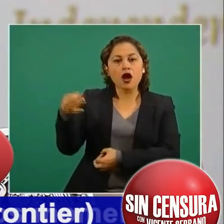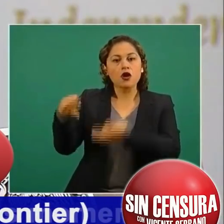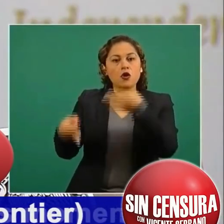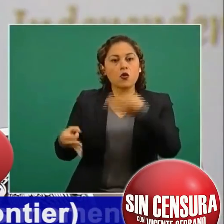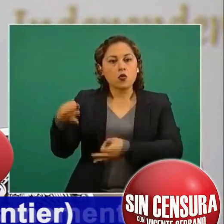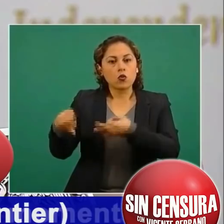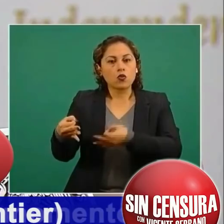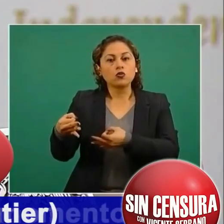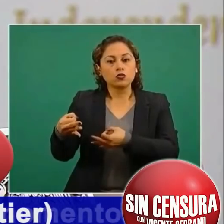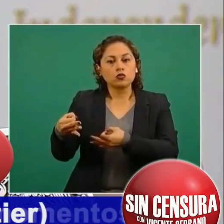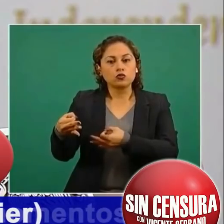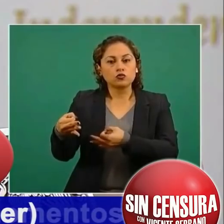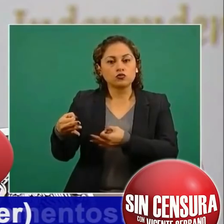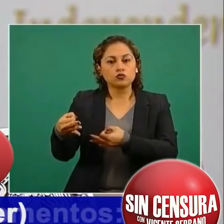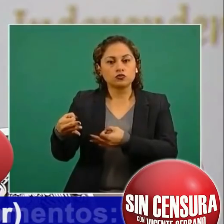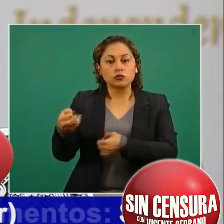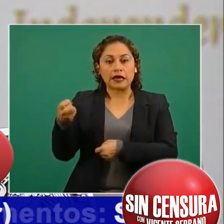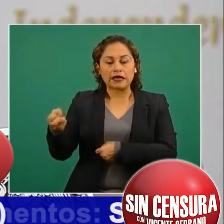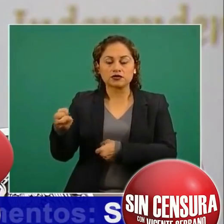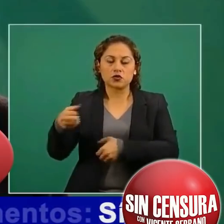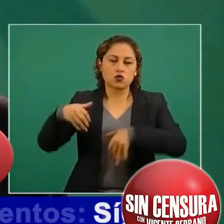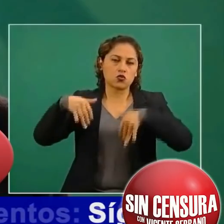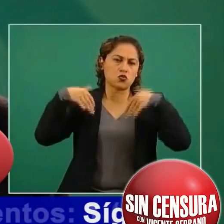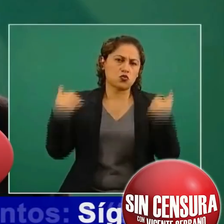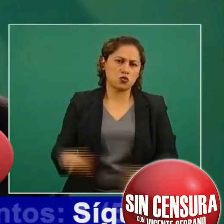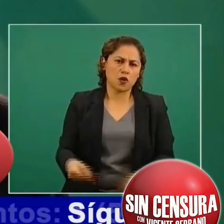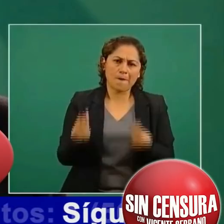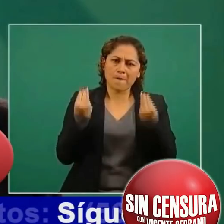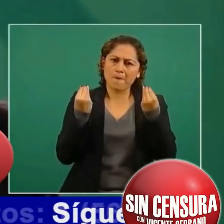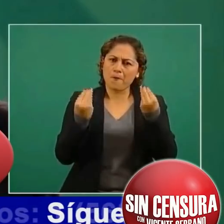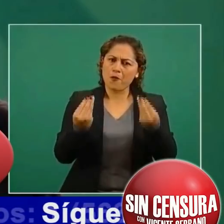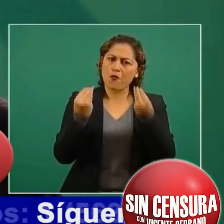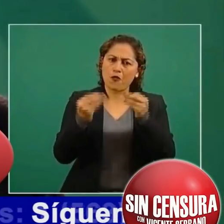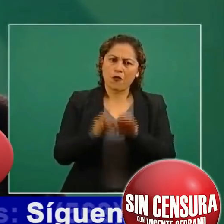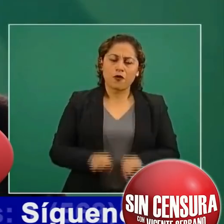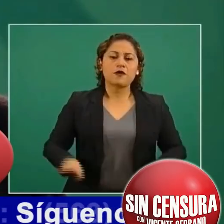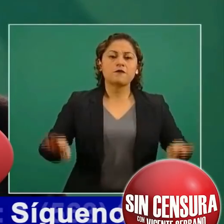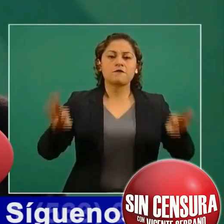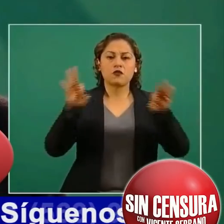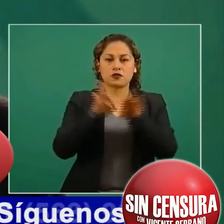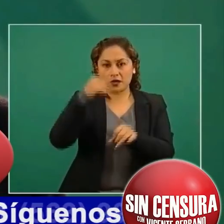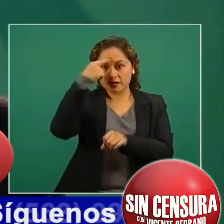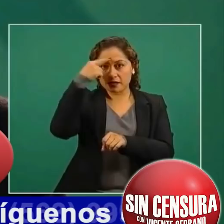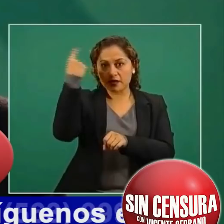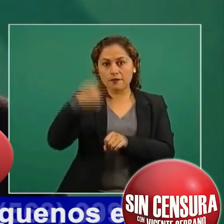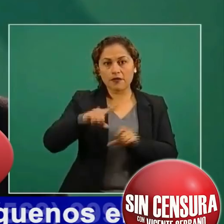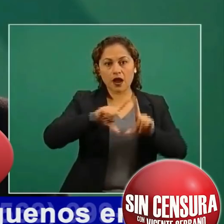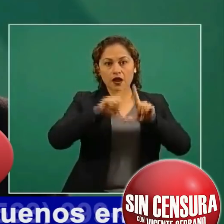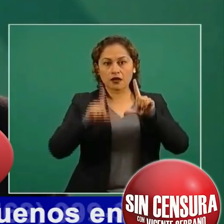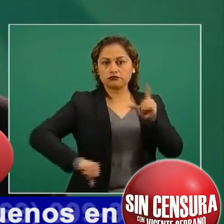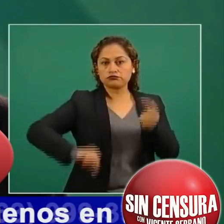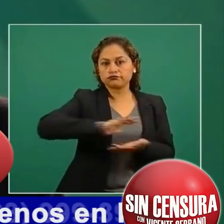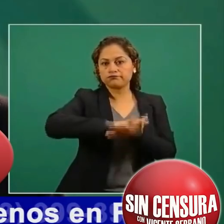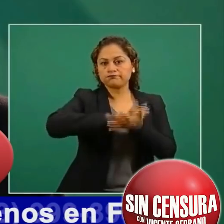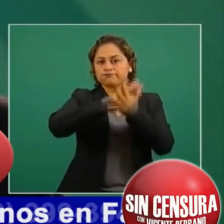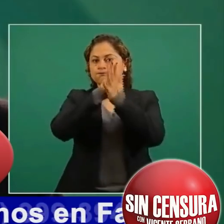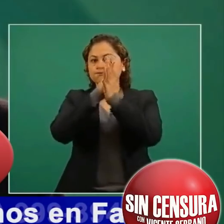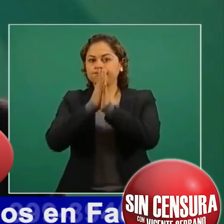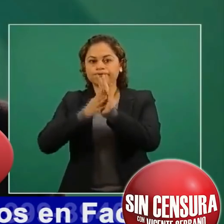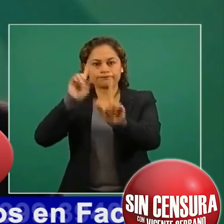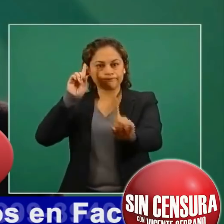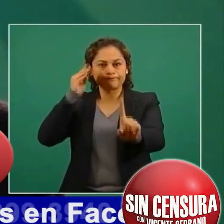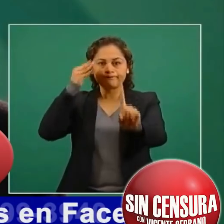con eso se está avanzando mucho en la moralización del país. Que ese es el